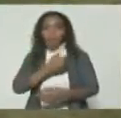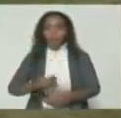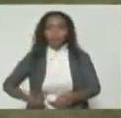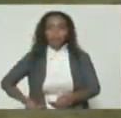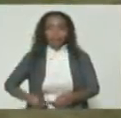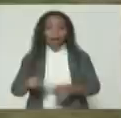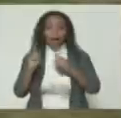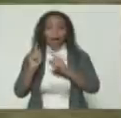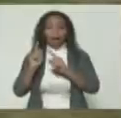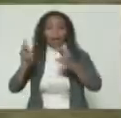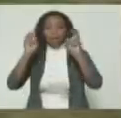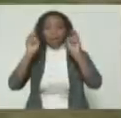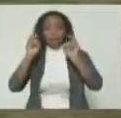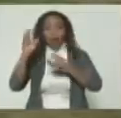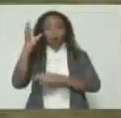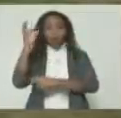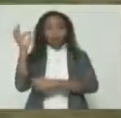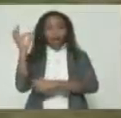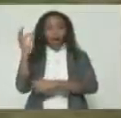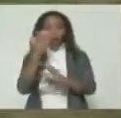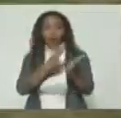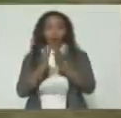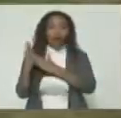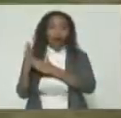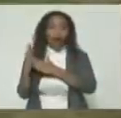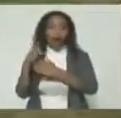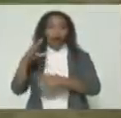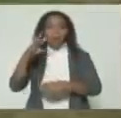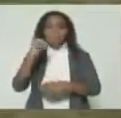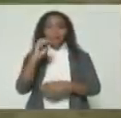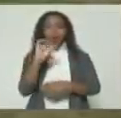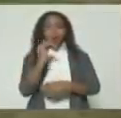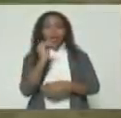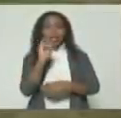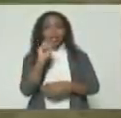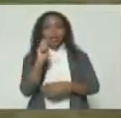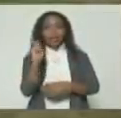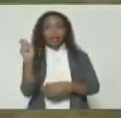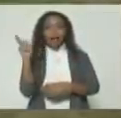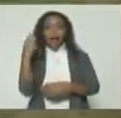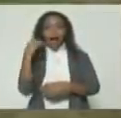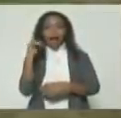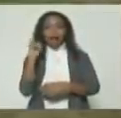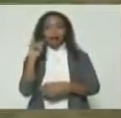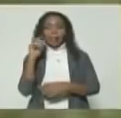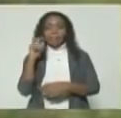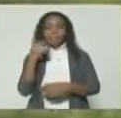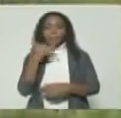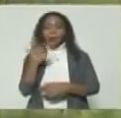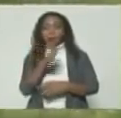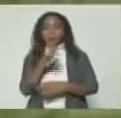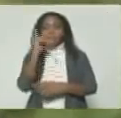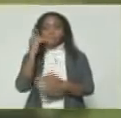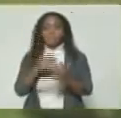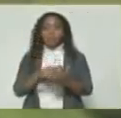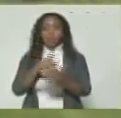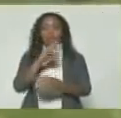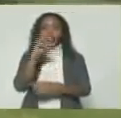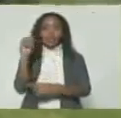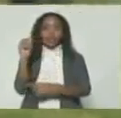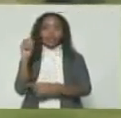en este Consejo Comunal La Morita, ocupan aproximadamente más de 1.200